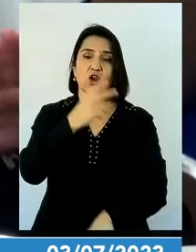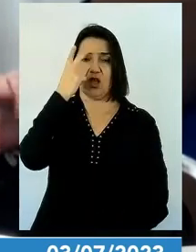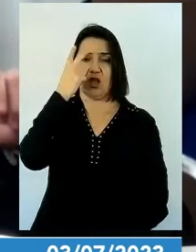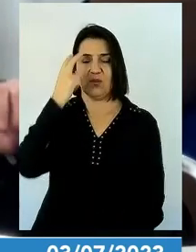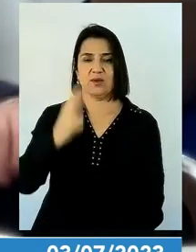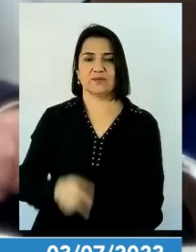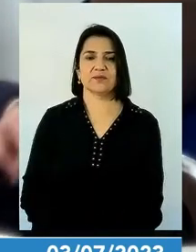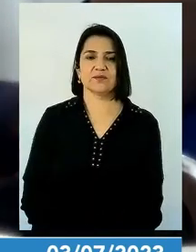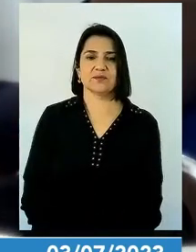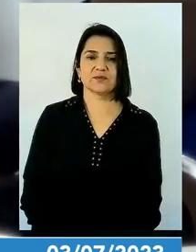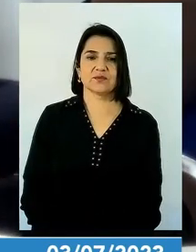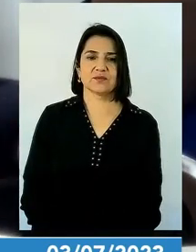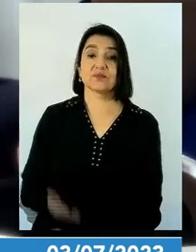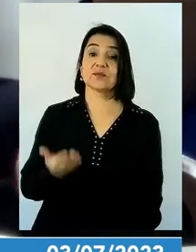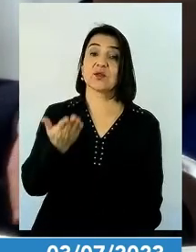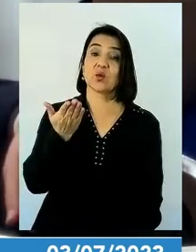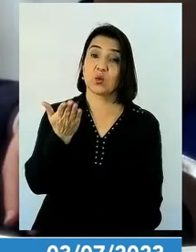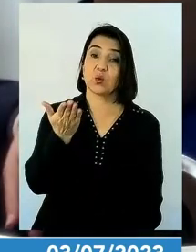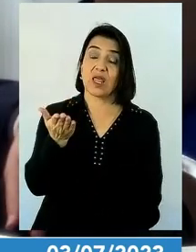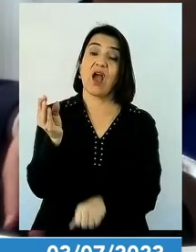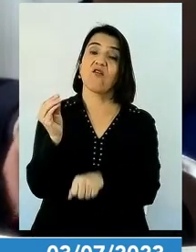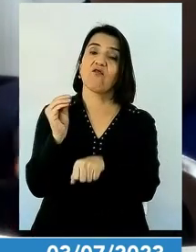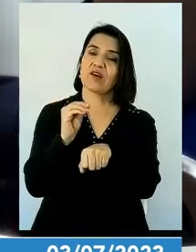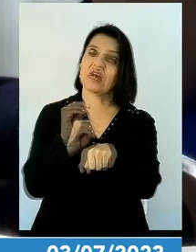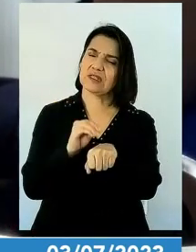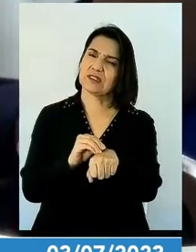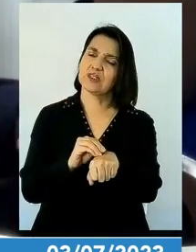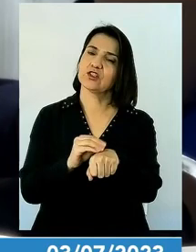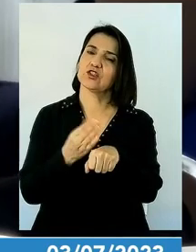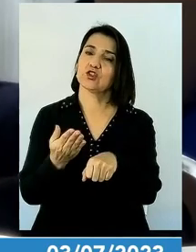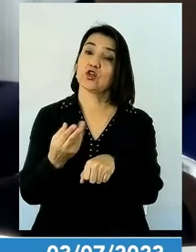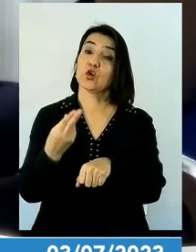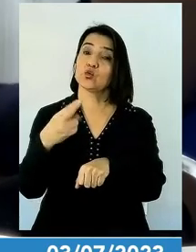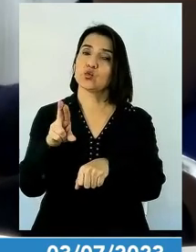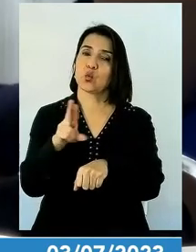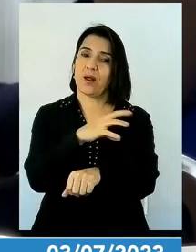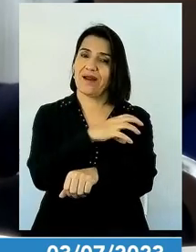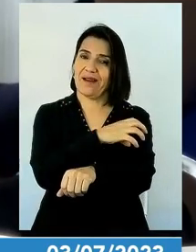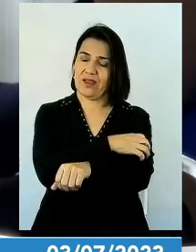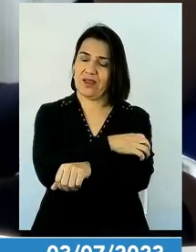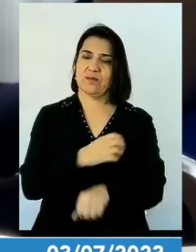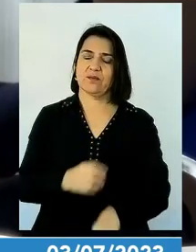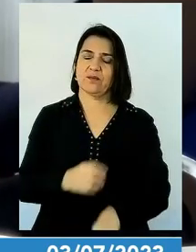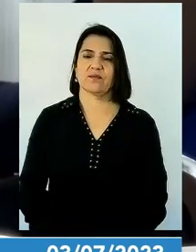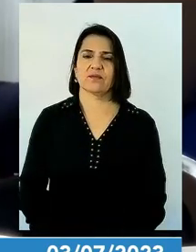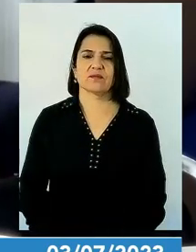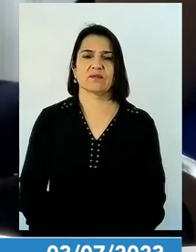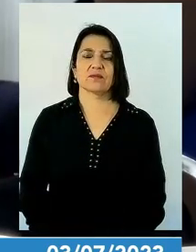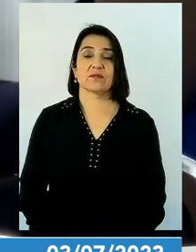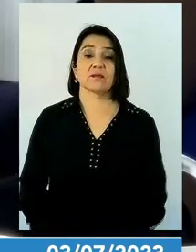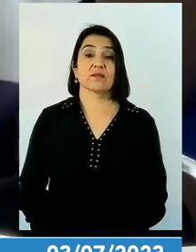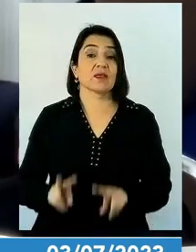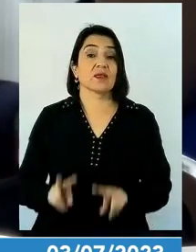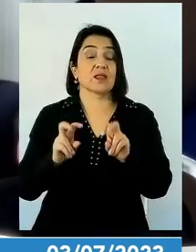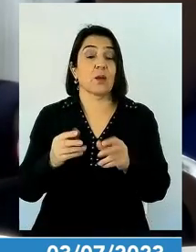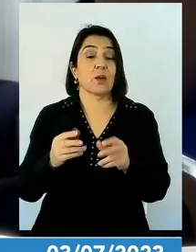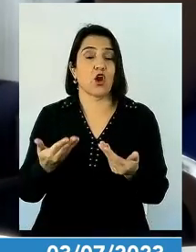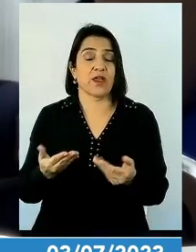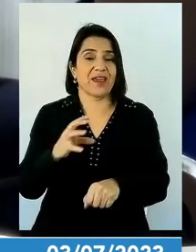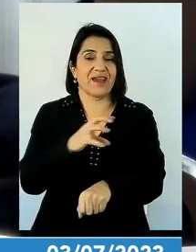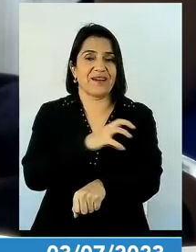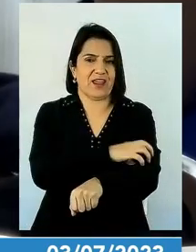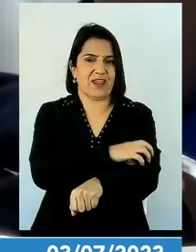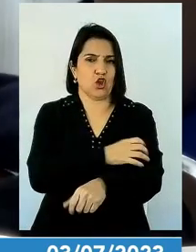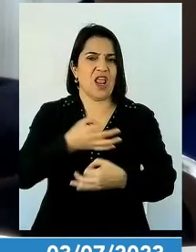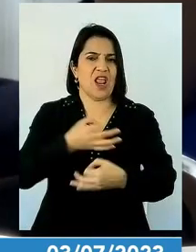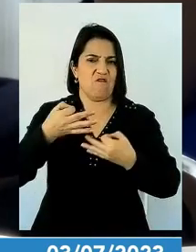Usted hace una advertencia respecto de su región en términos que hoy día es una región que efectivamente tiene una